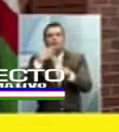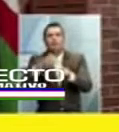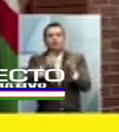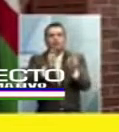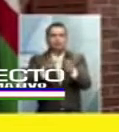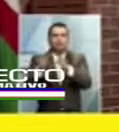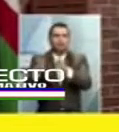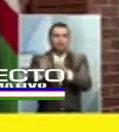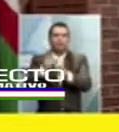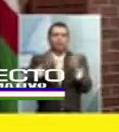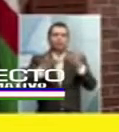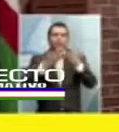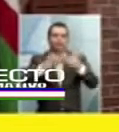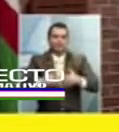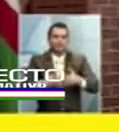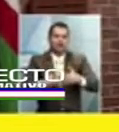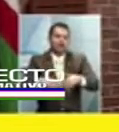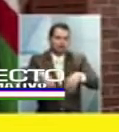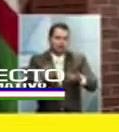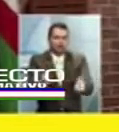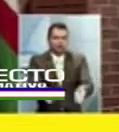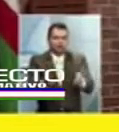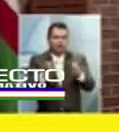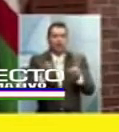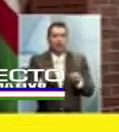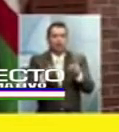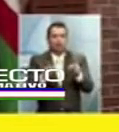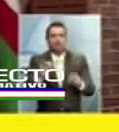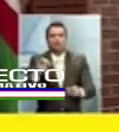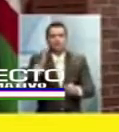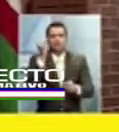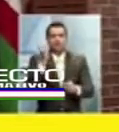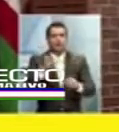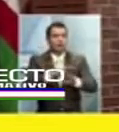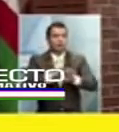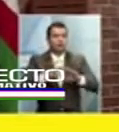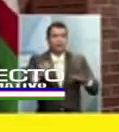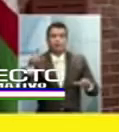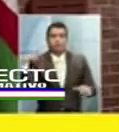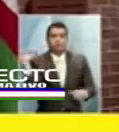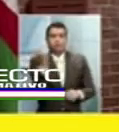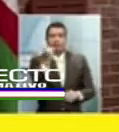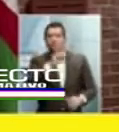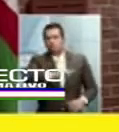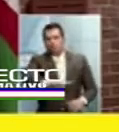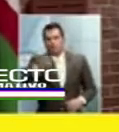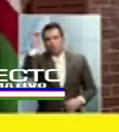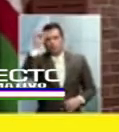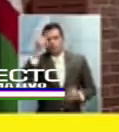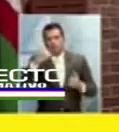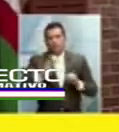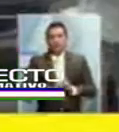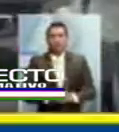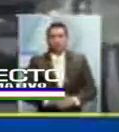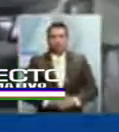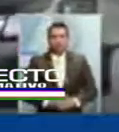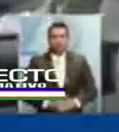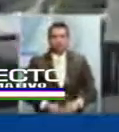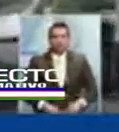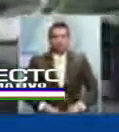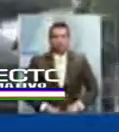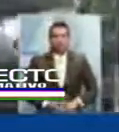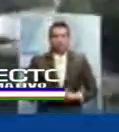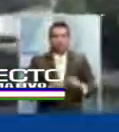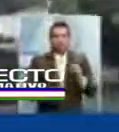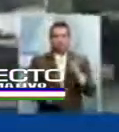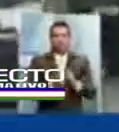emiten a empresas que necesariamente tienen que utilizar el parrillero. De resto, la norma ocupa, tiene cobertura para las demás personas. Esta